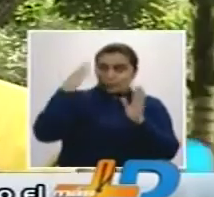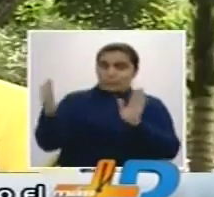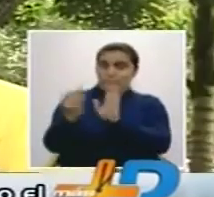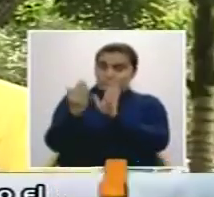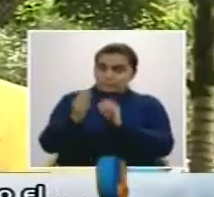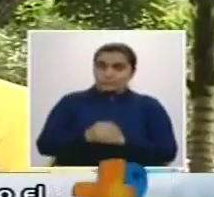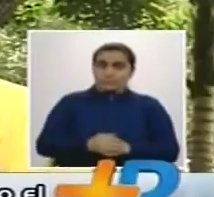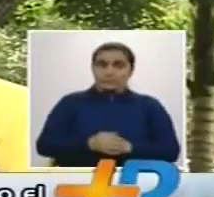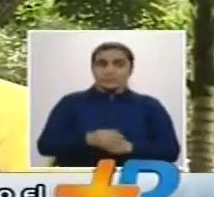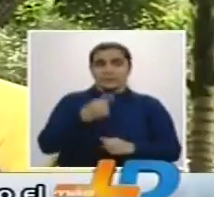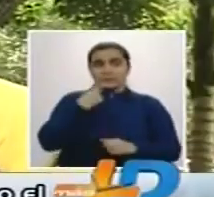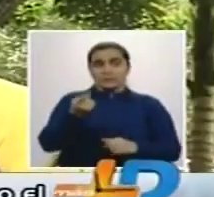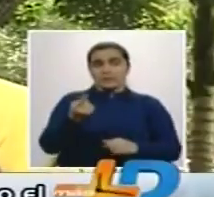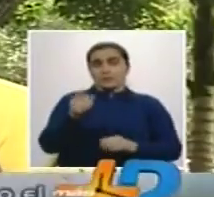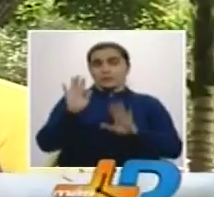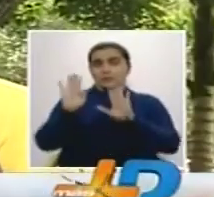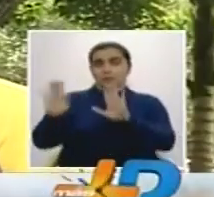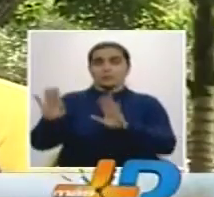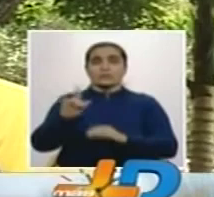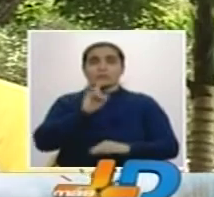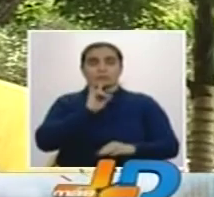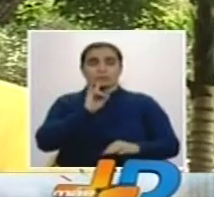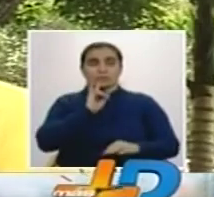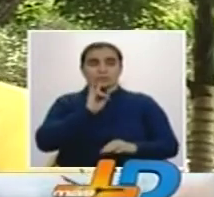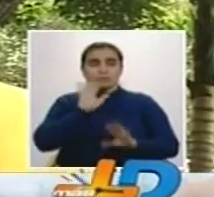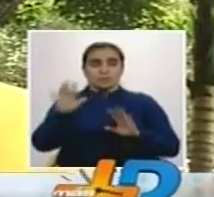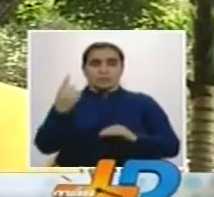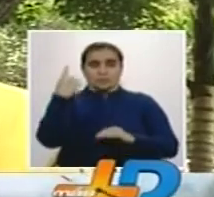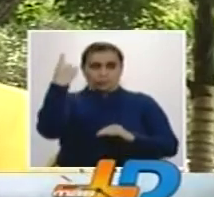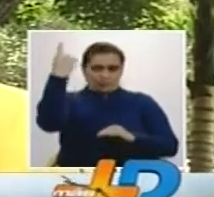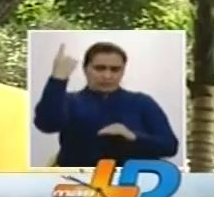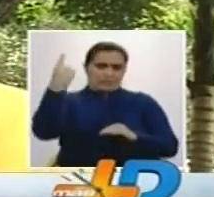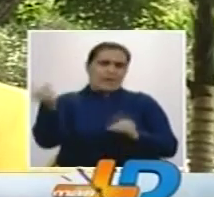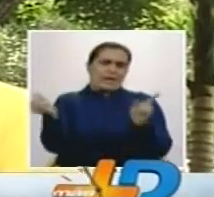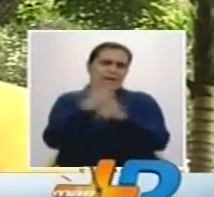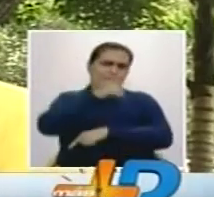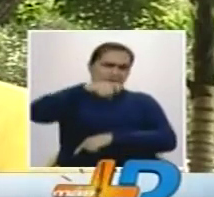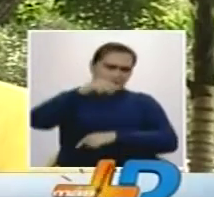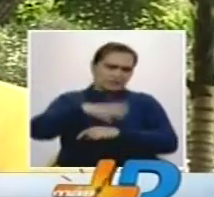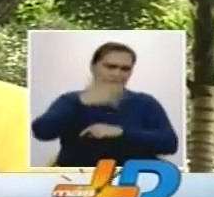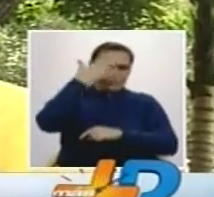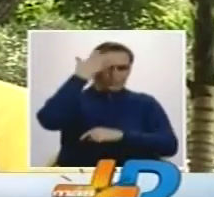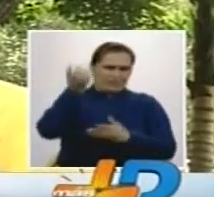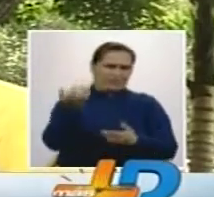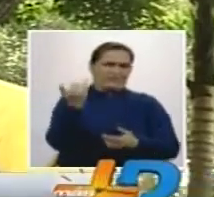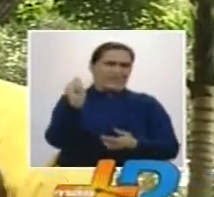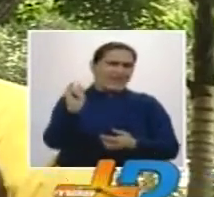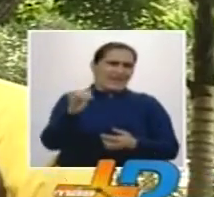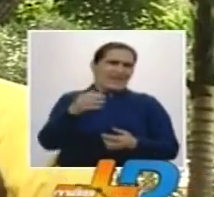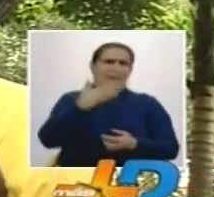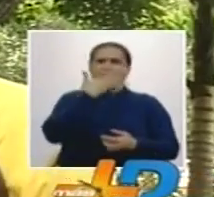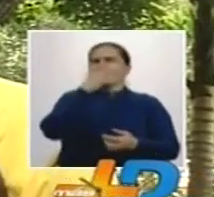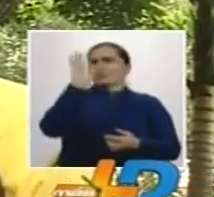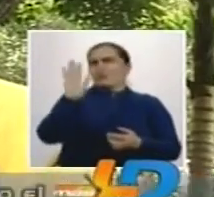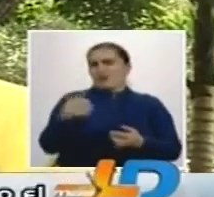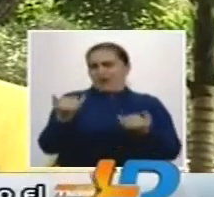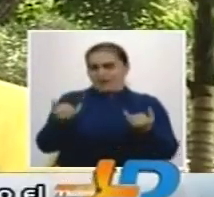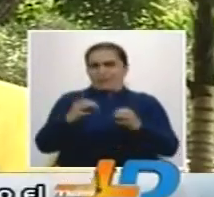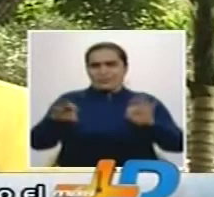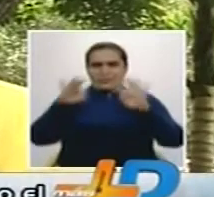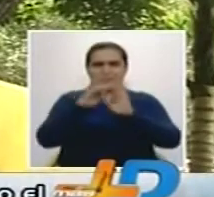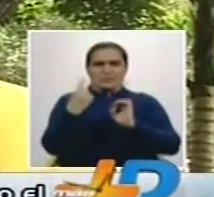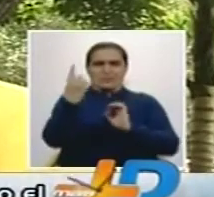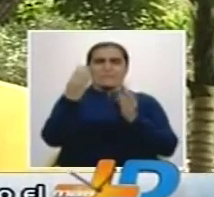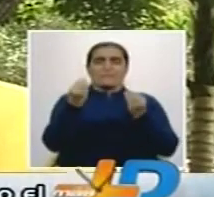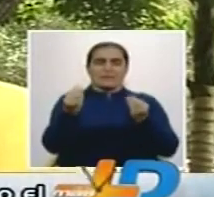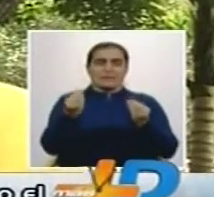política norteamericana tiene que cambiar también, porque ya parece una política de dinosaurios cuando la Guerra Fría hace muchos años que terminó y sigue con un bloqueo que es